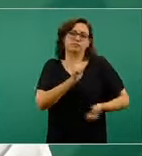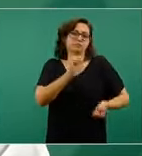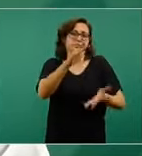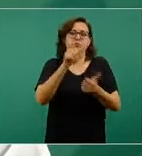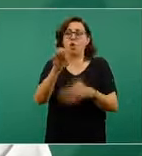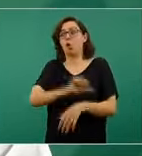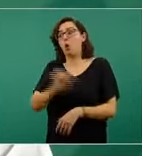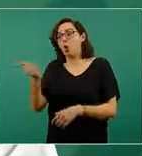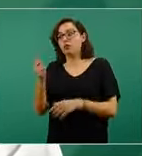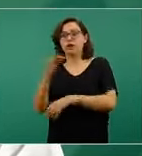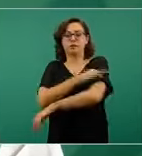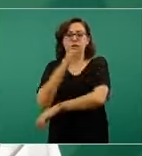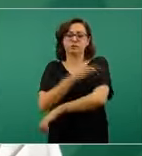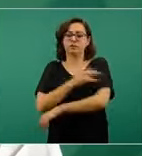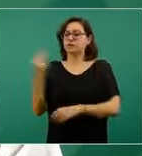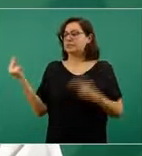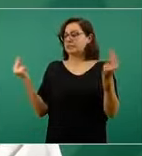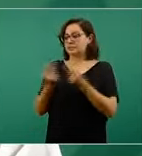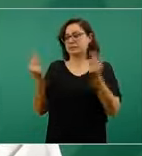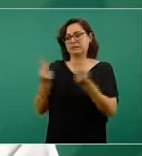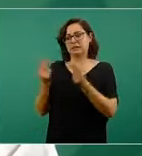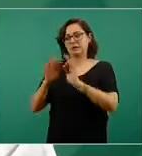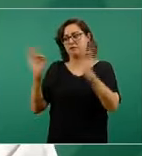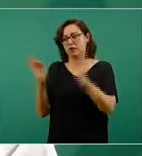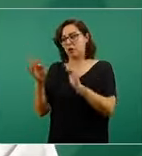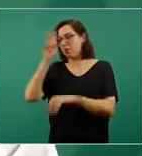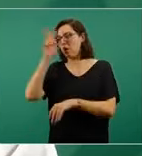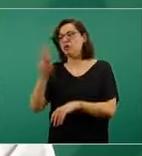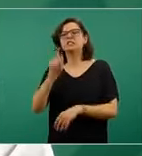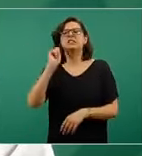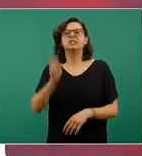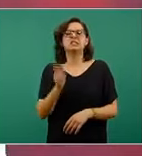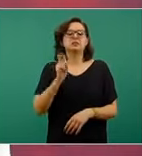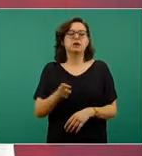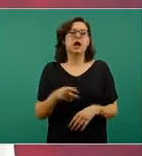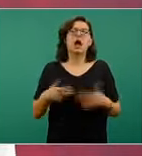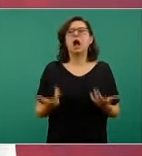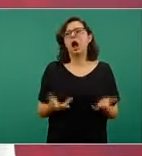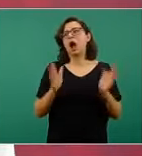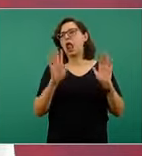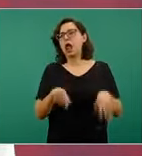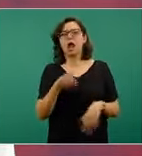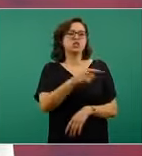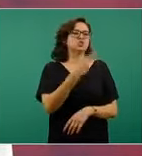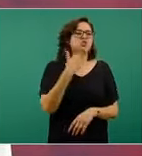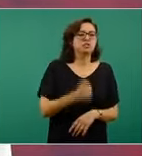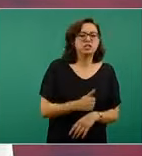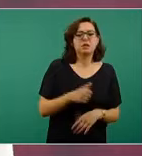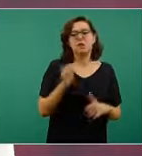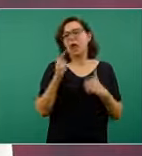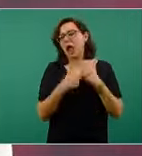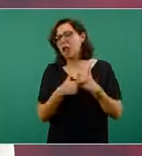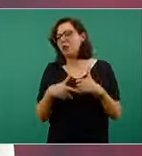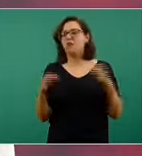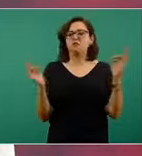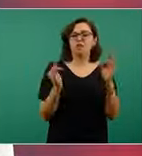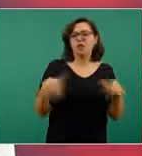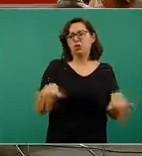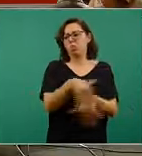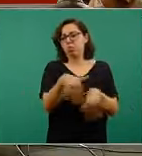Por supuesto, nadie vaya a malinterpretar que eso quiere decir que se descuida la cadena de frío, simplemente es una cadena de frío más fácil de